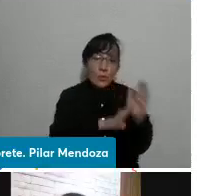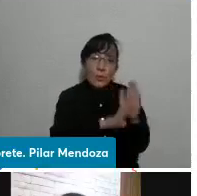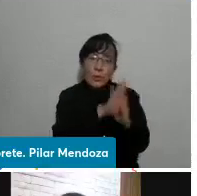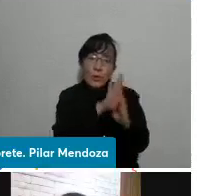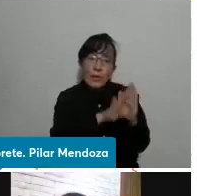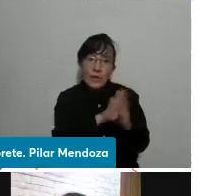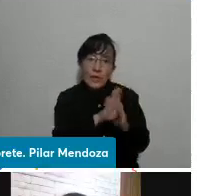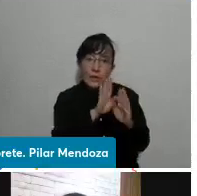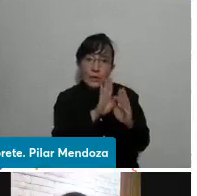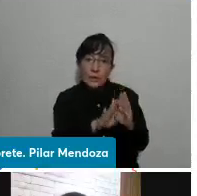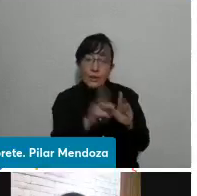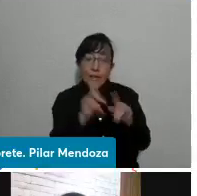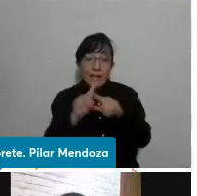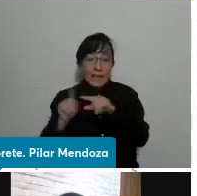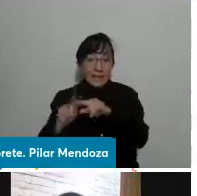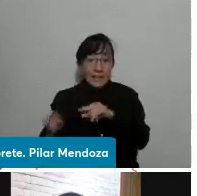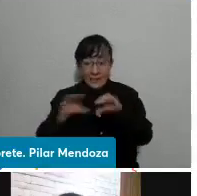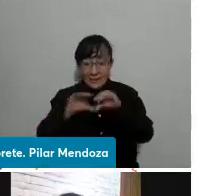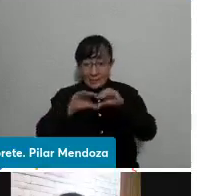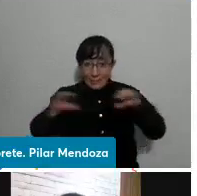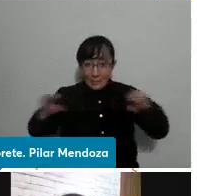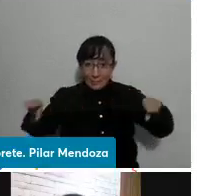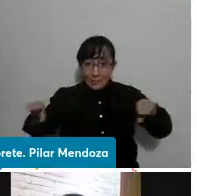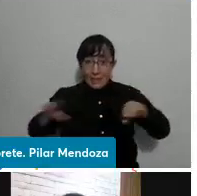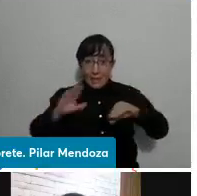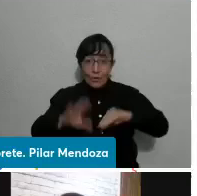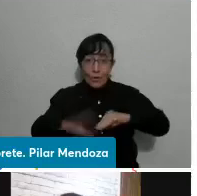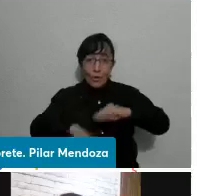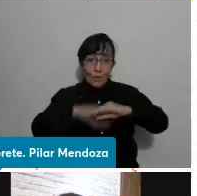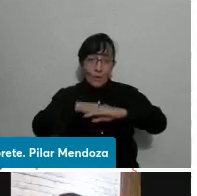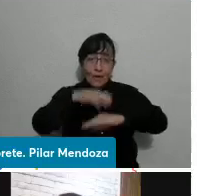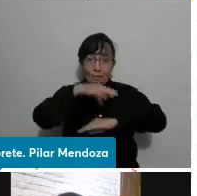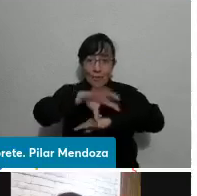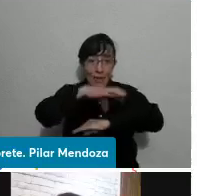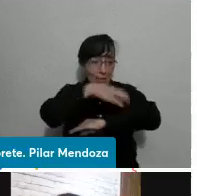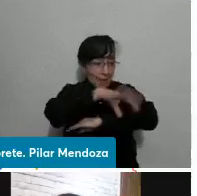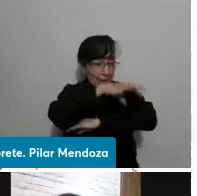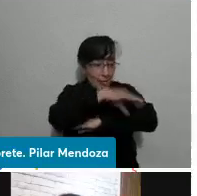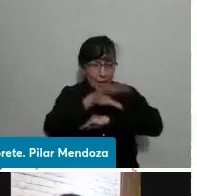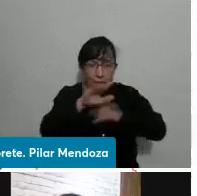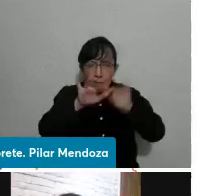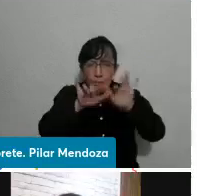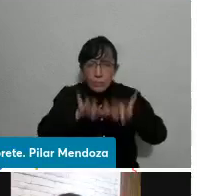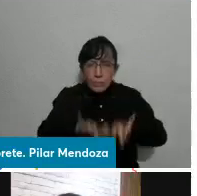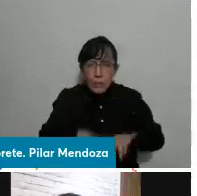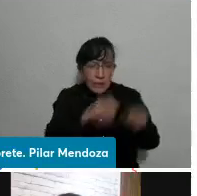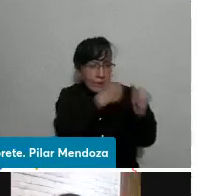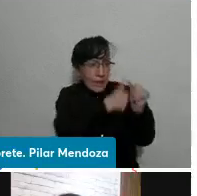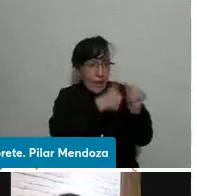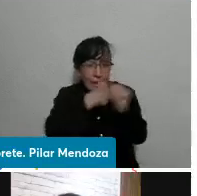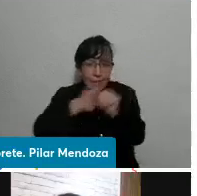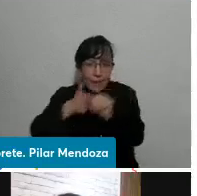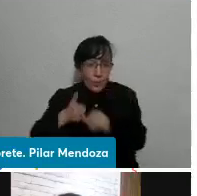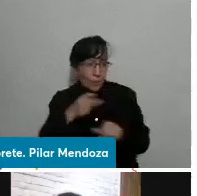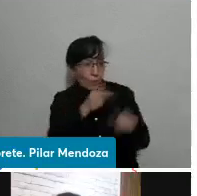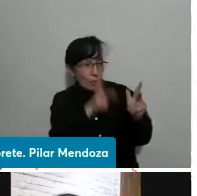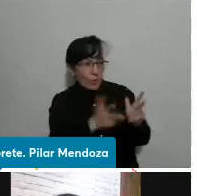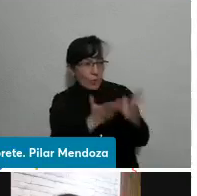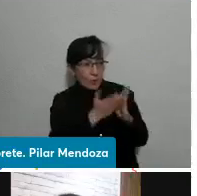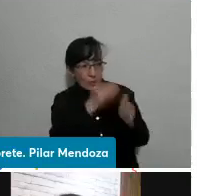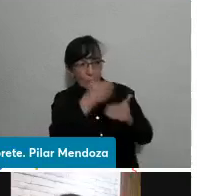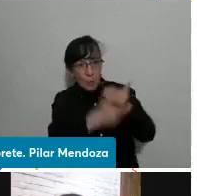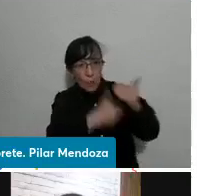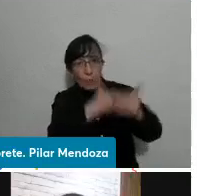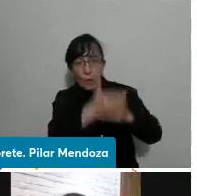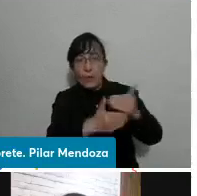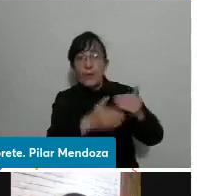plataformas digitales se va realizando un seguimiento detallado de las habilidades y avances que cada estudiante realiza de